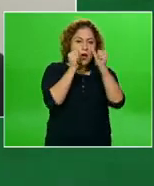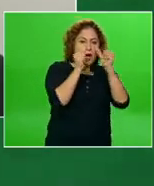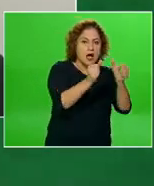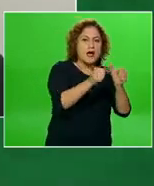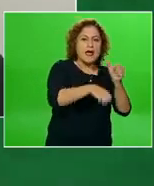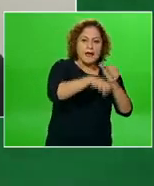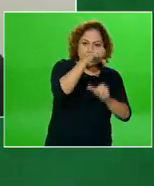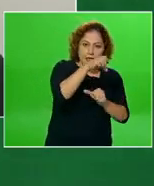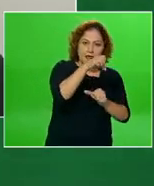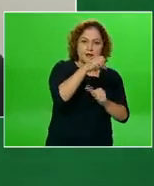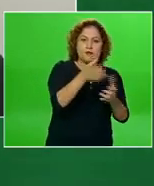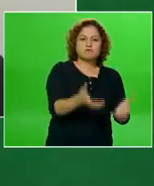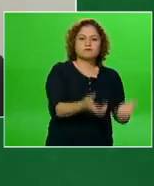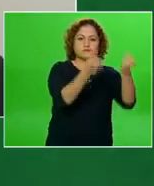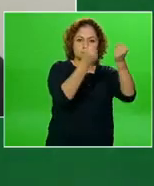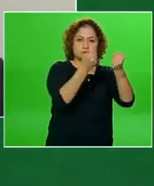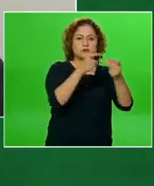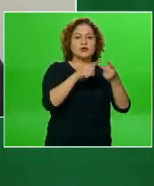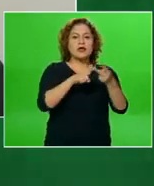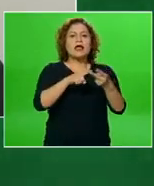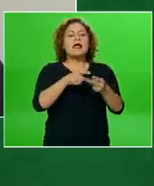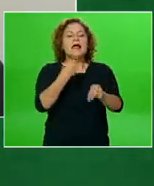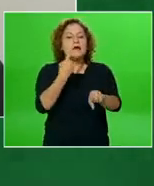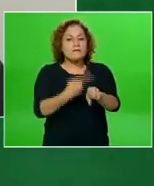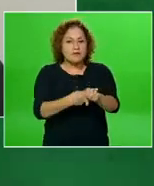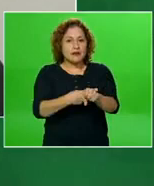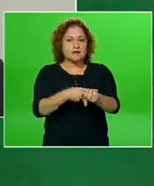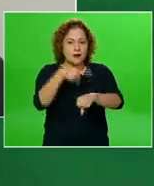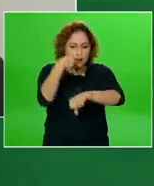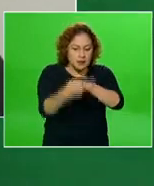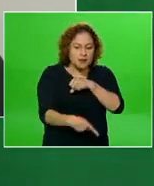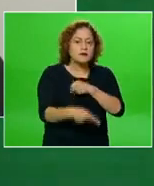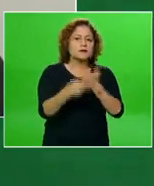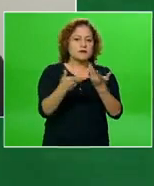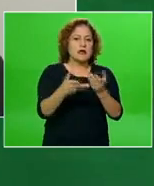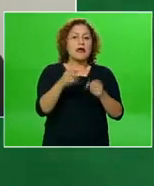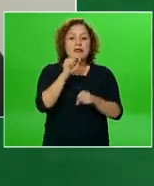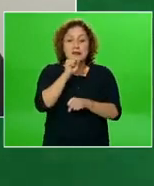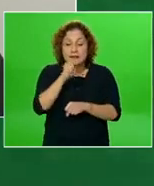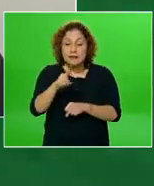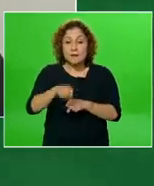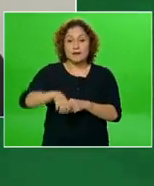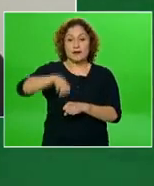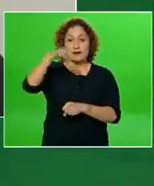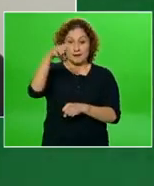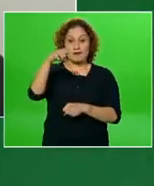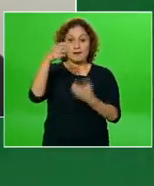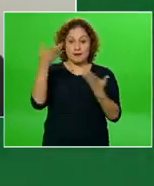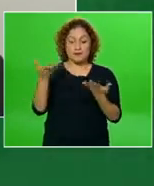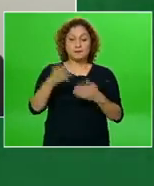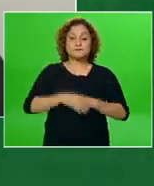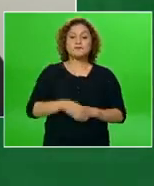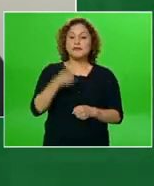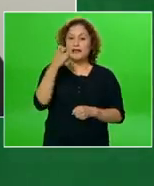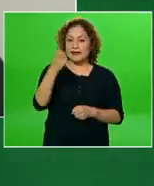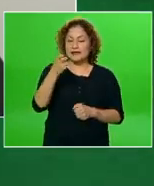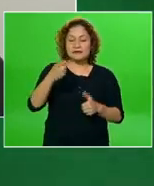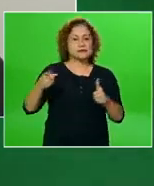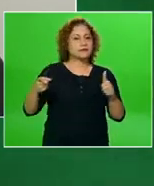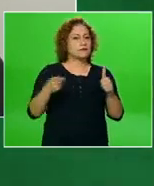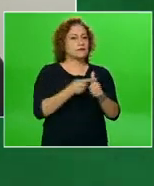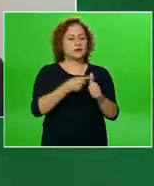cubriendo el mayor factor de riesgo que es precisamente la edad avanzada la edad avanzada ha sido el mayor factor de